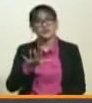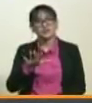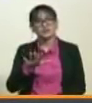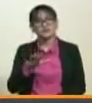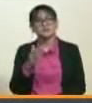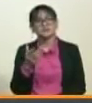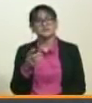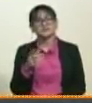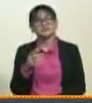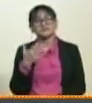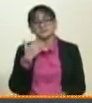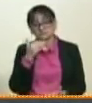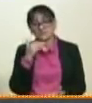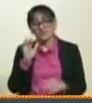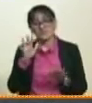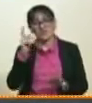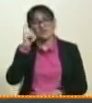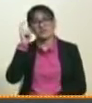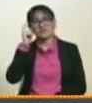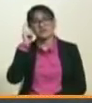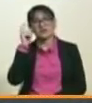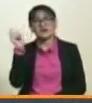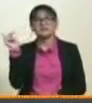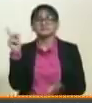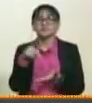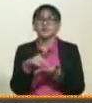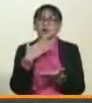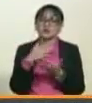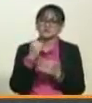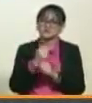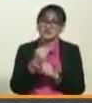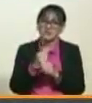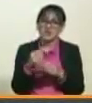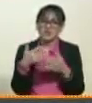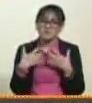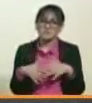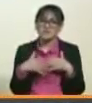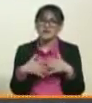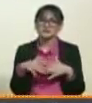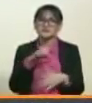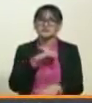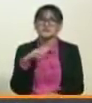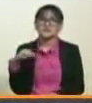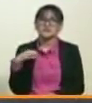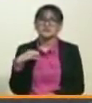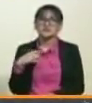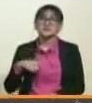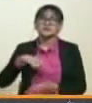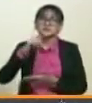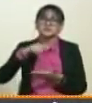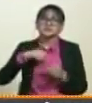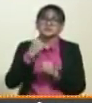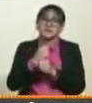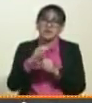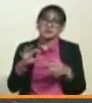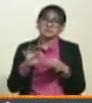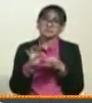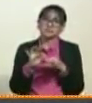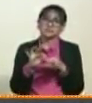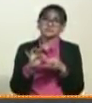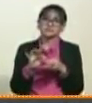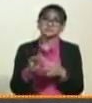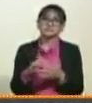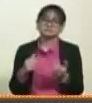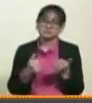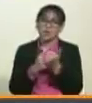5 que también dentro de 10 días está entrando gracia el trabajo de la corporación empresas privadas que han sido contratadas que están trabajando con nosotros en